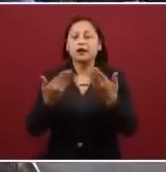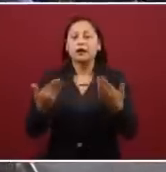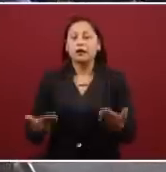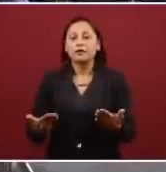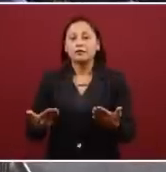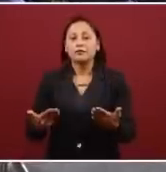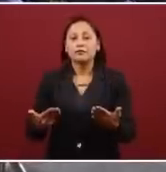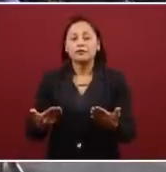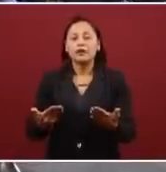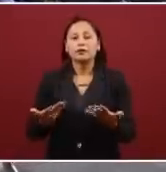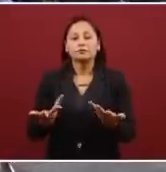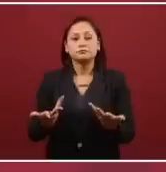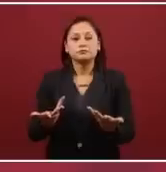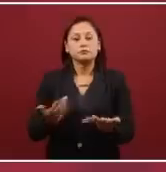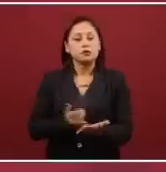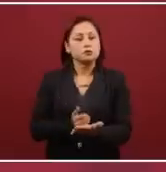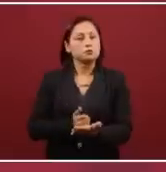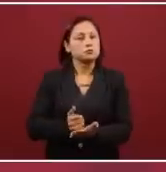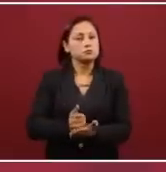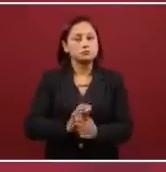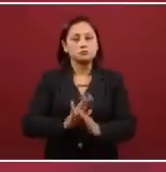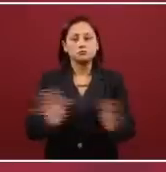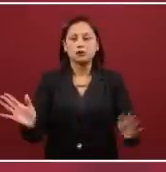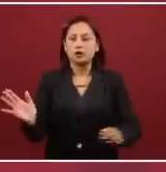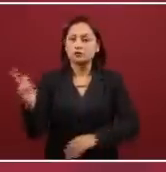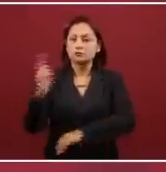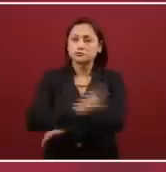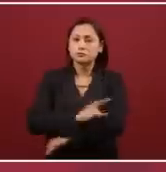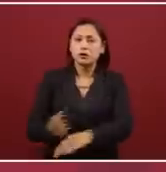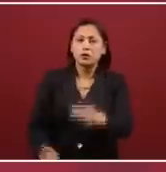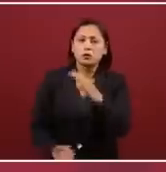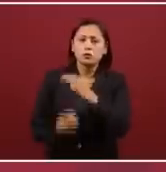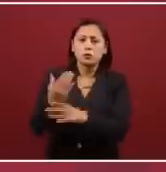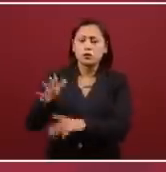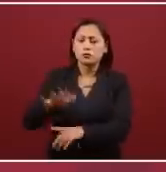hacer el aeropuerto nuevo en Santa Lucía.